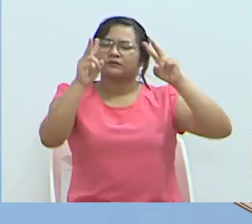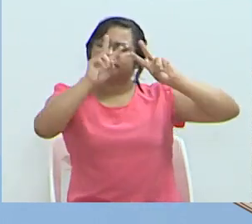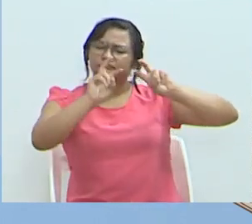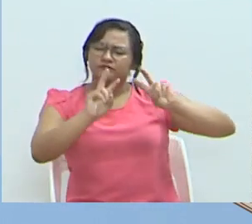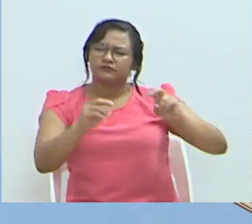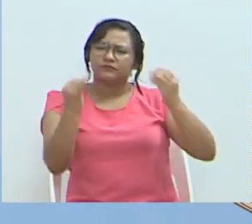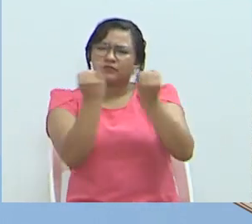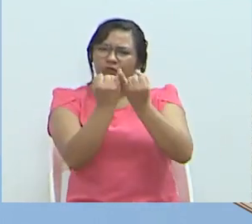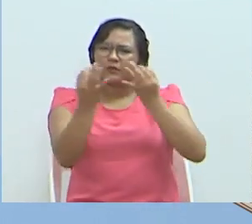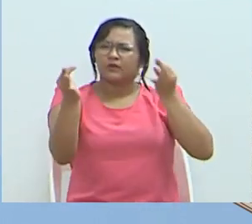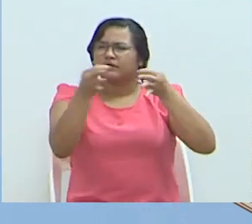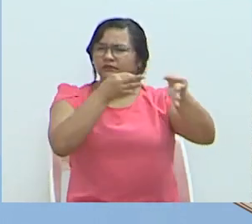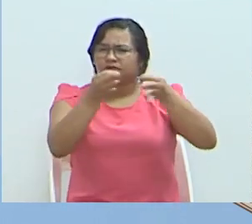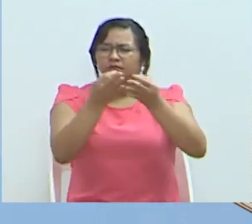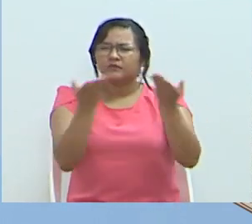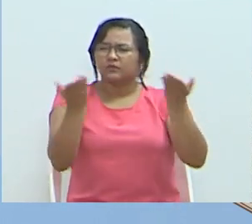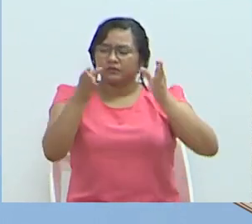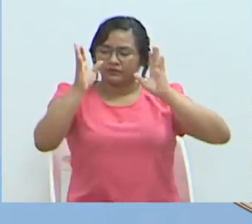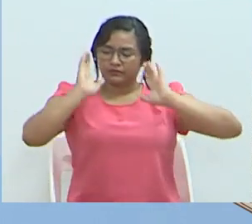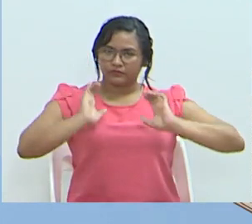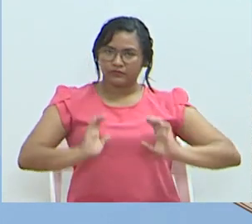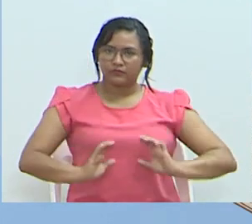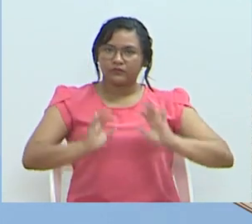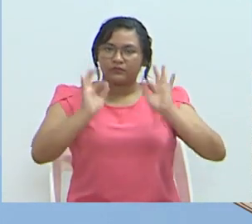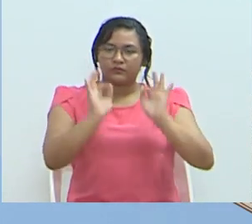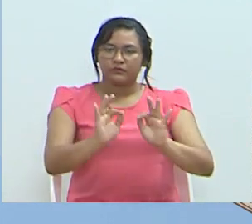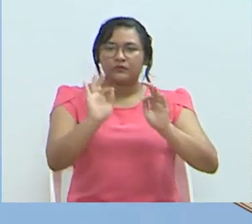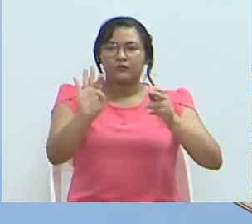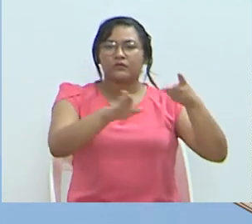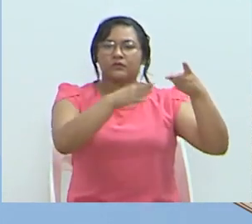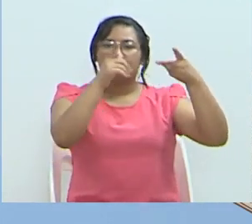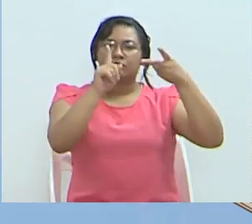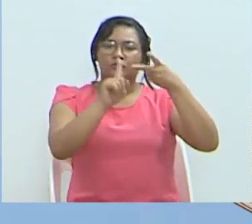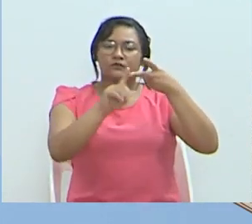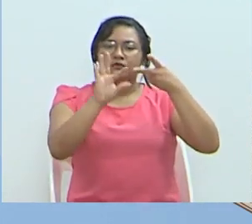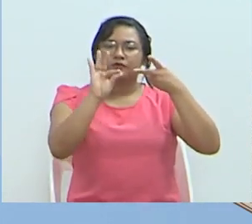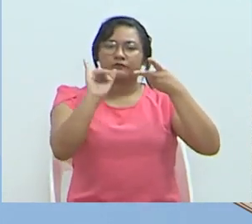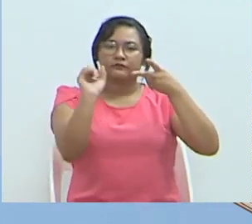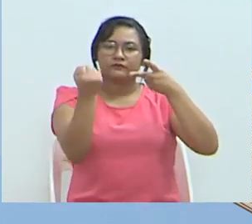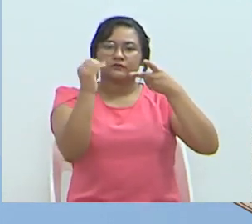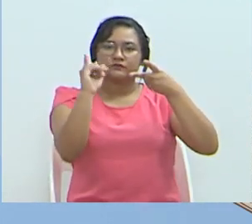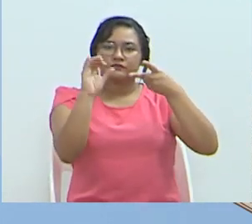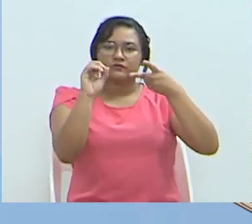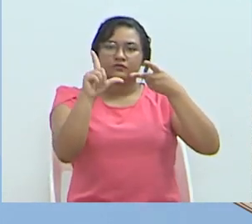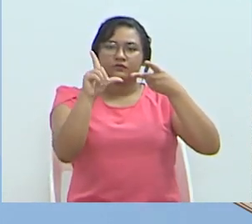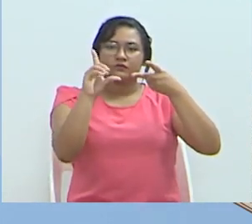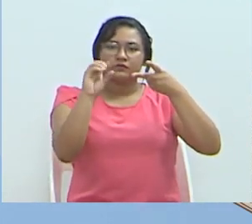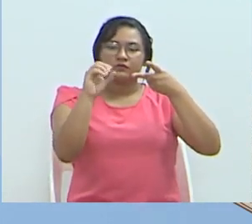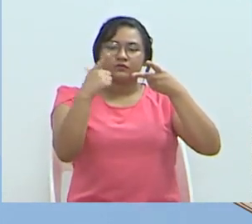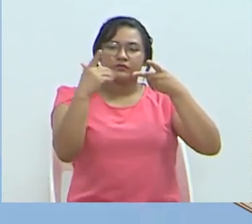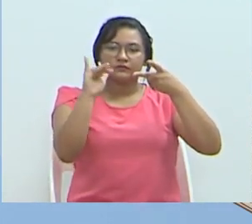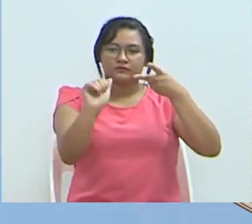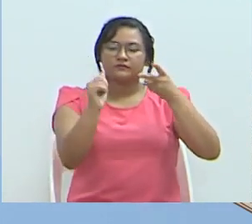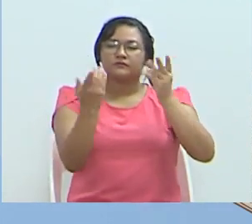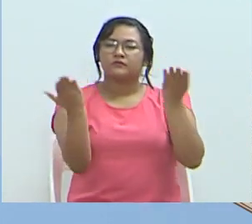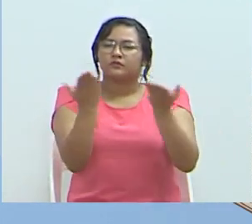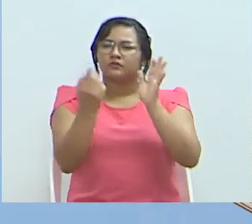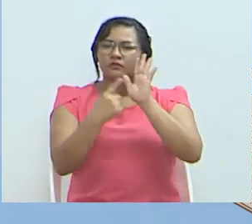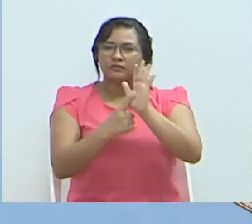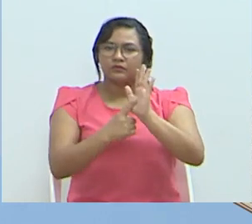de las diferentes estructuras, y la fisiología, que estudia la función y mecanismos que lo